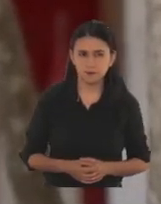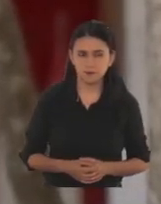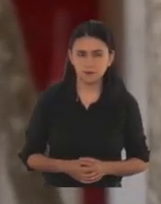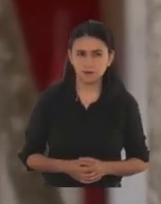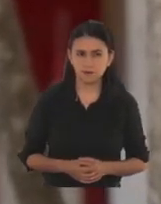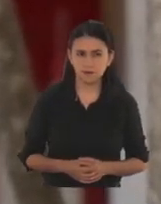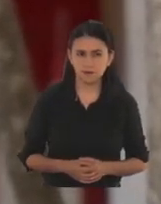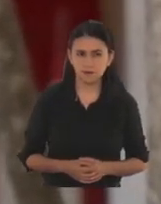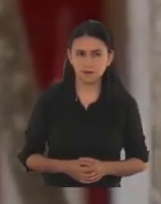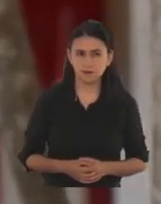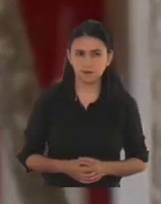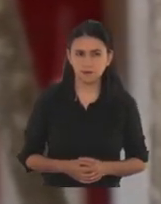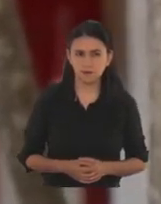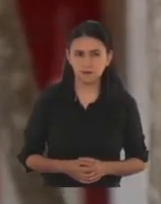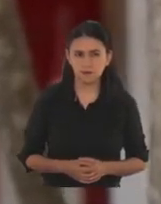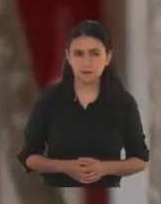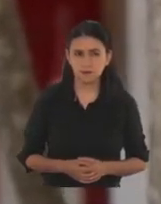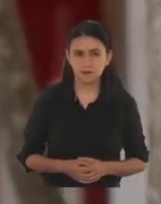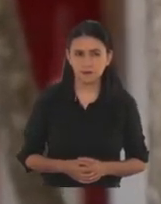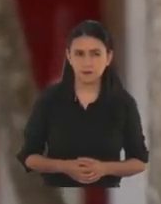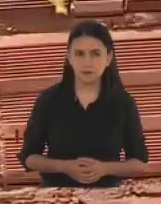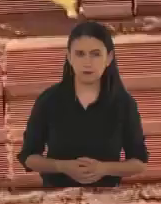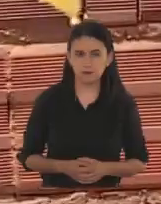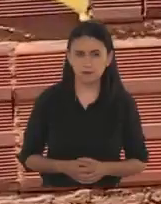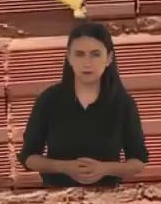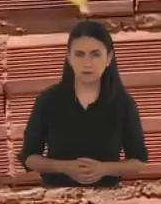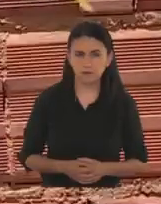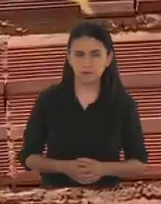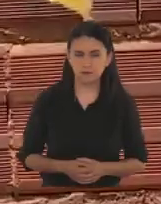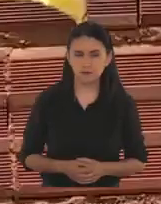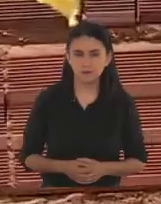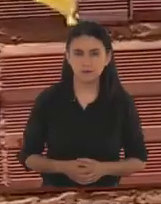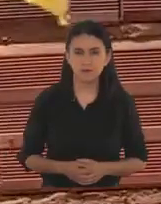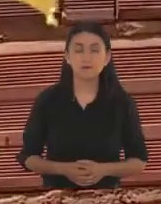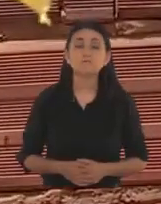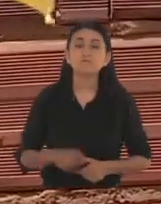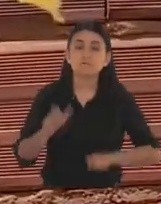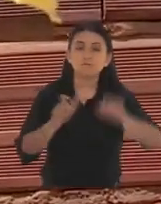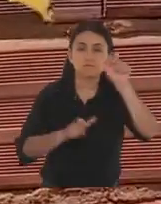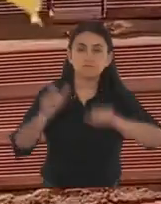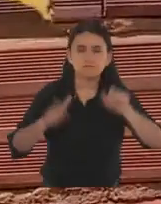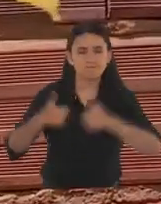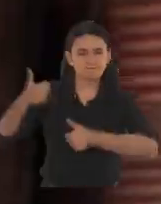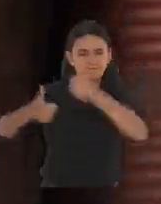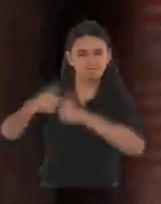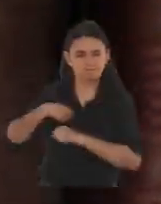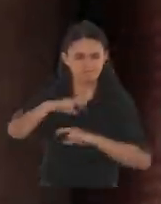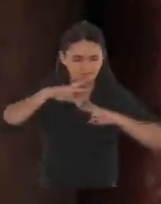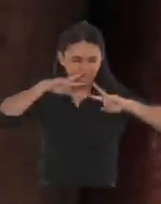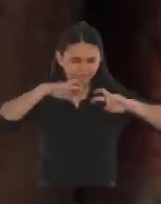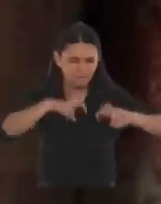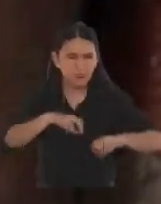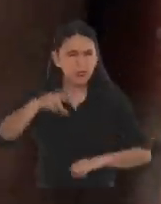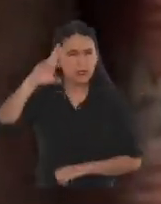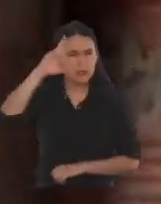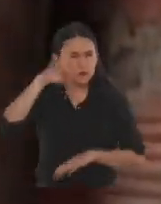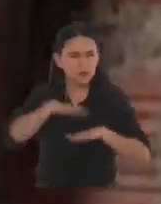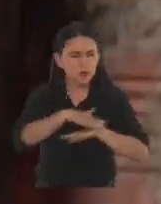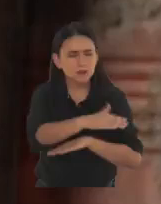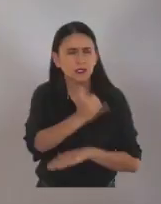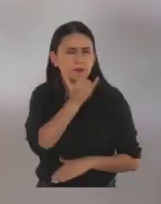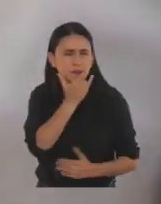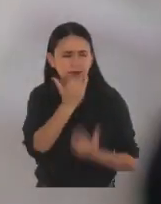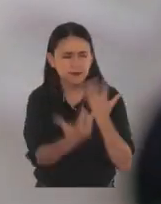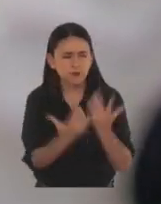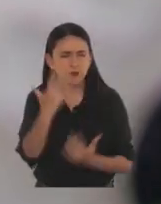tratar de apagar eso, pero fue tremendo. Mientras las autoridades investigan las causas que provocaron el incendio, la